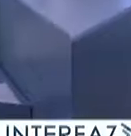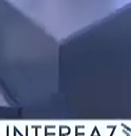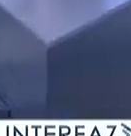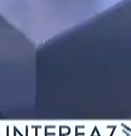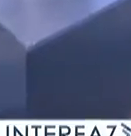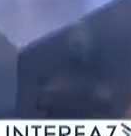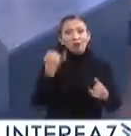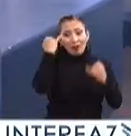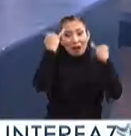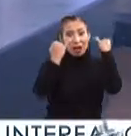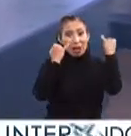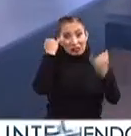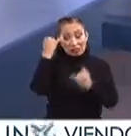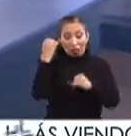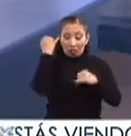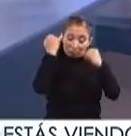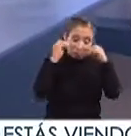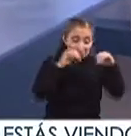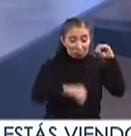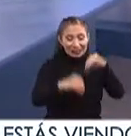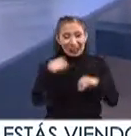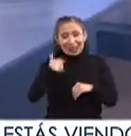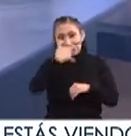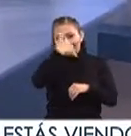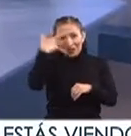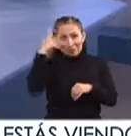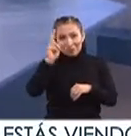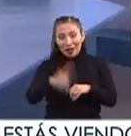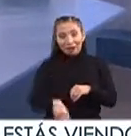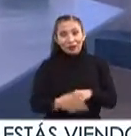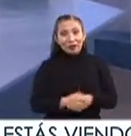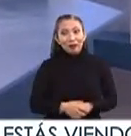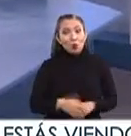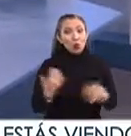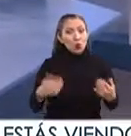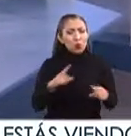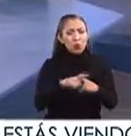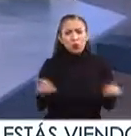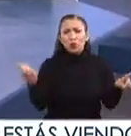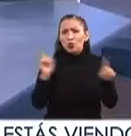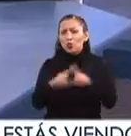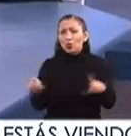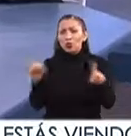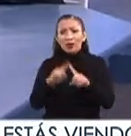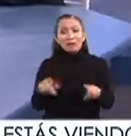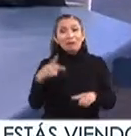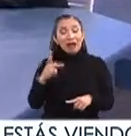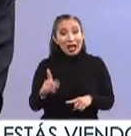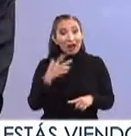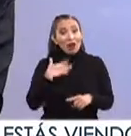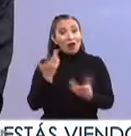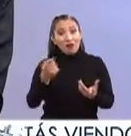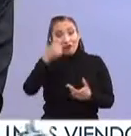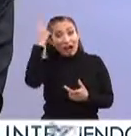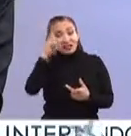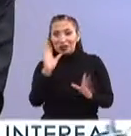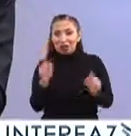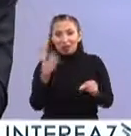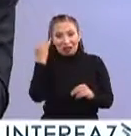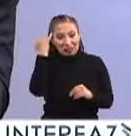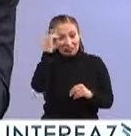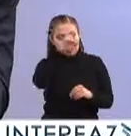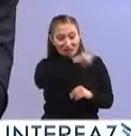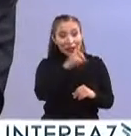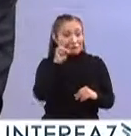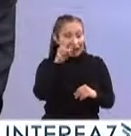Pues cuánta imaginación, ¿no, Ana Cris? Ahí veíamos disfraces verdaderamente variados, pero nada fáciles de hacer, ¿no? Imagínate si de